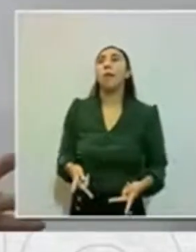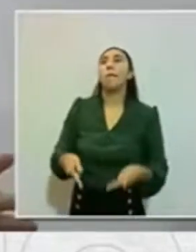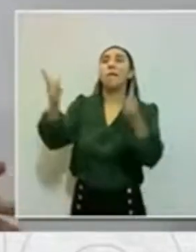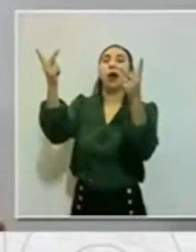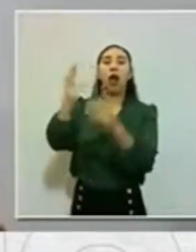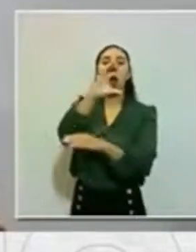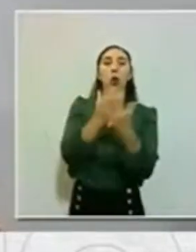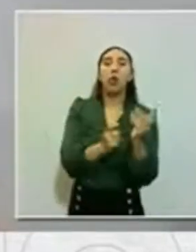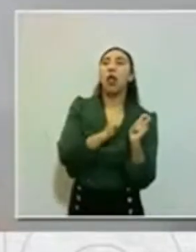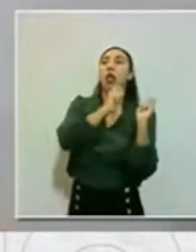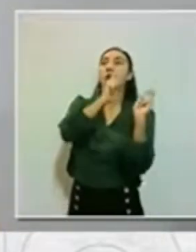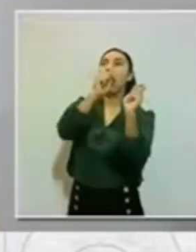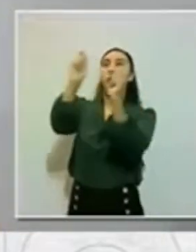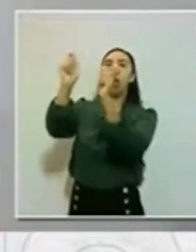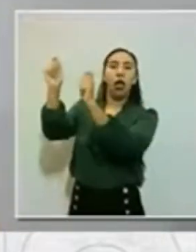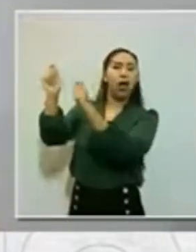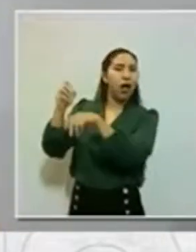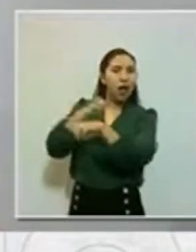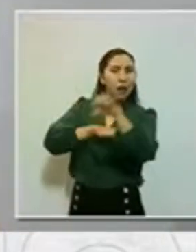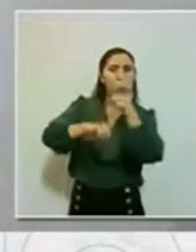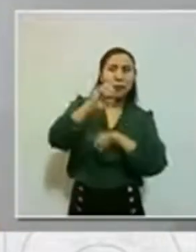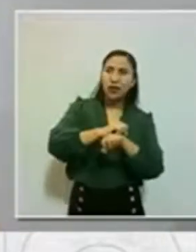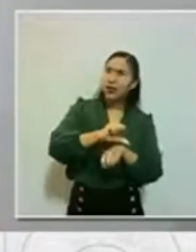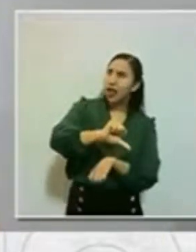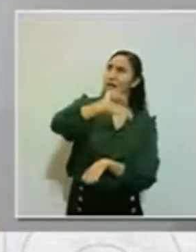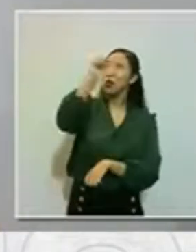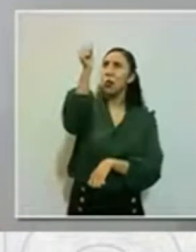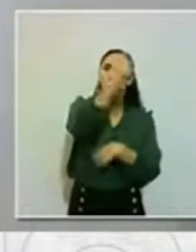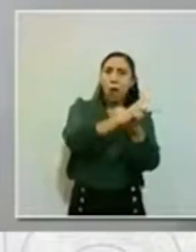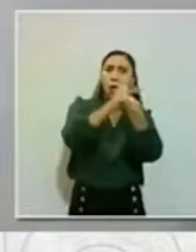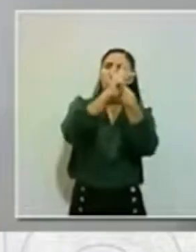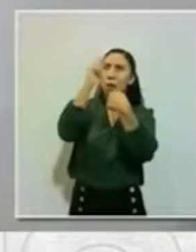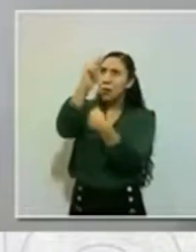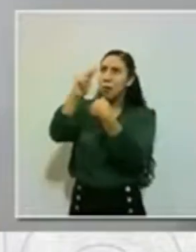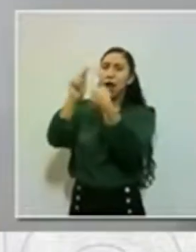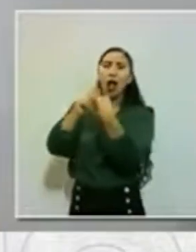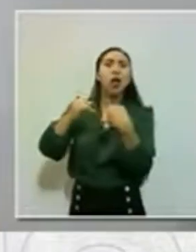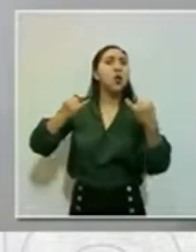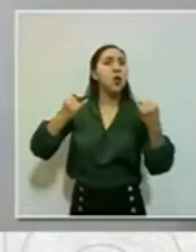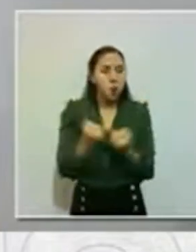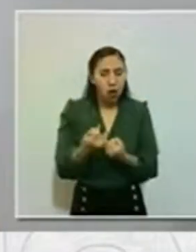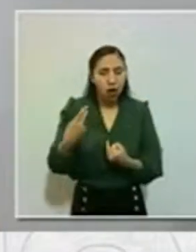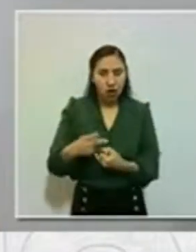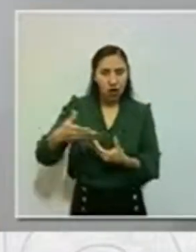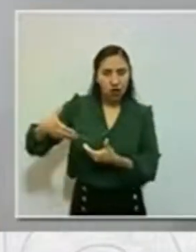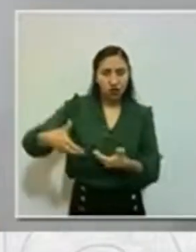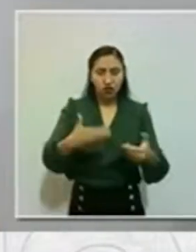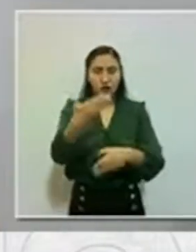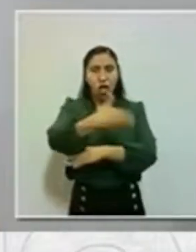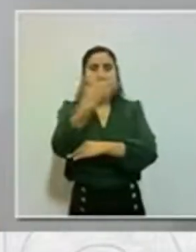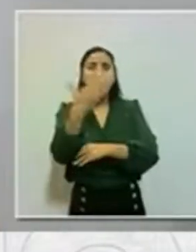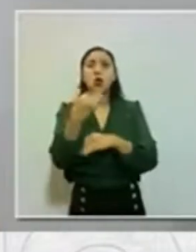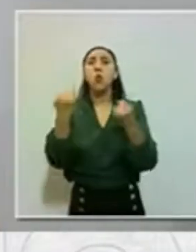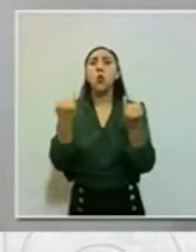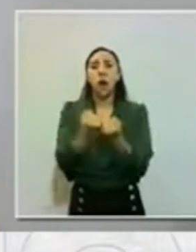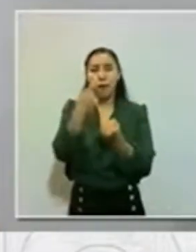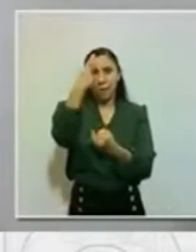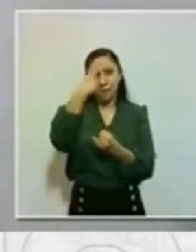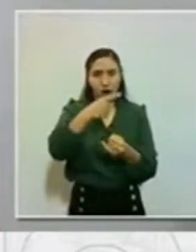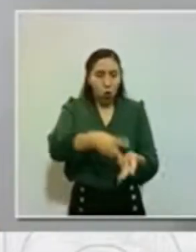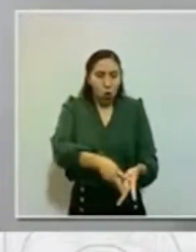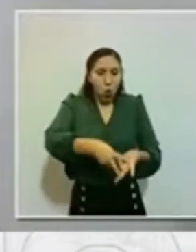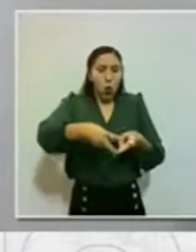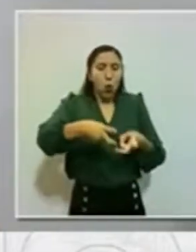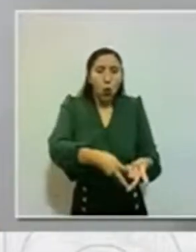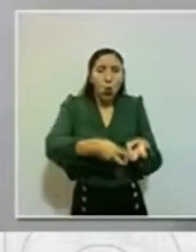concesionar, como se concesionan las autopistas, pues concesionar los pozos petroleros. En eso estaban en